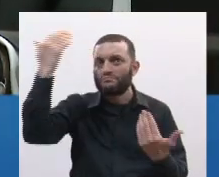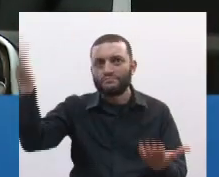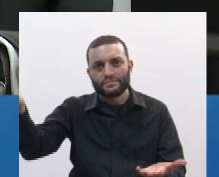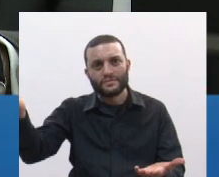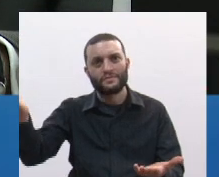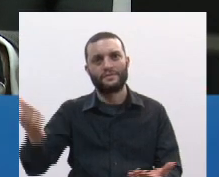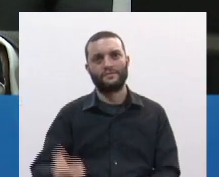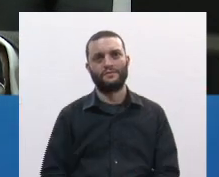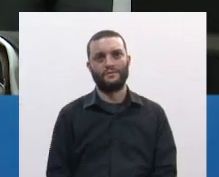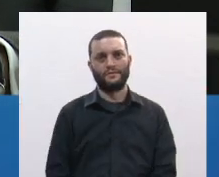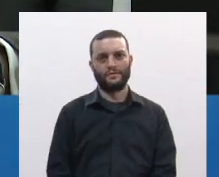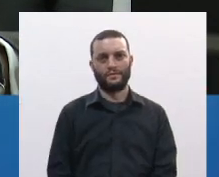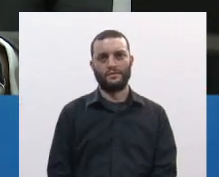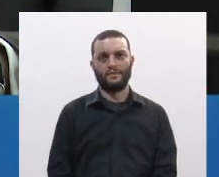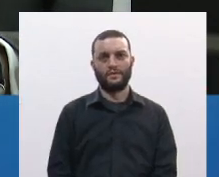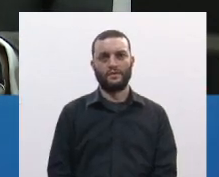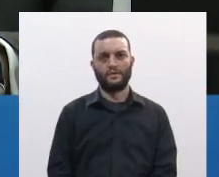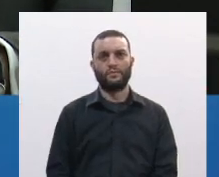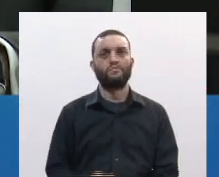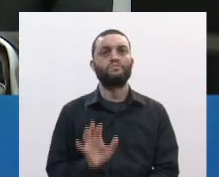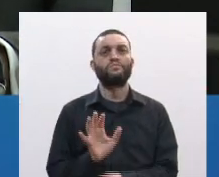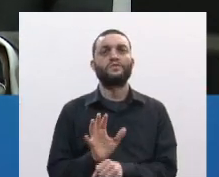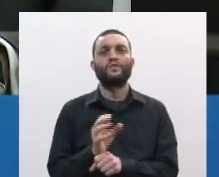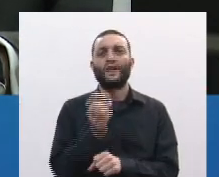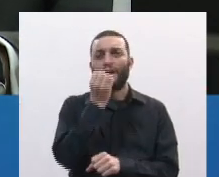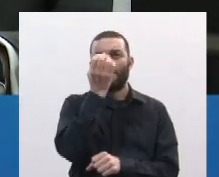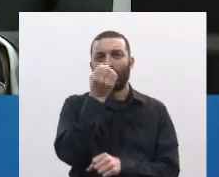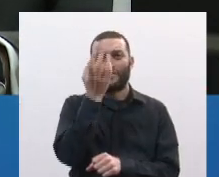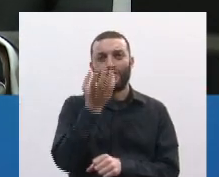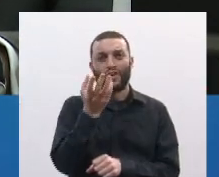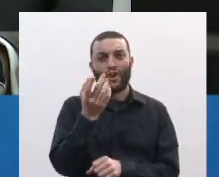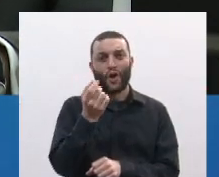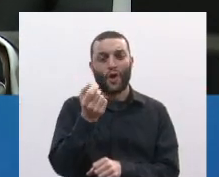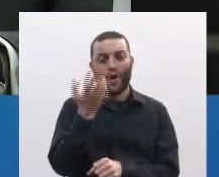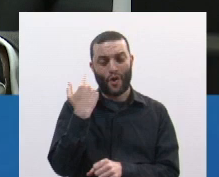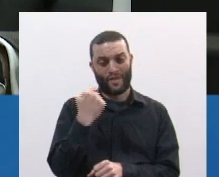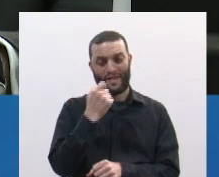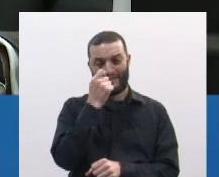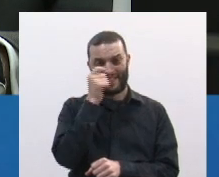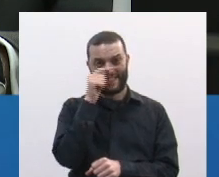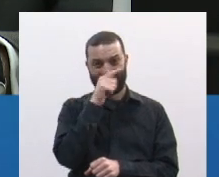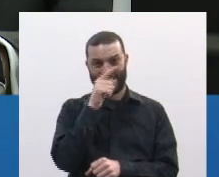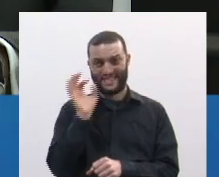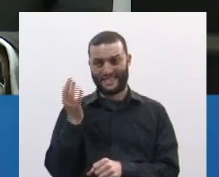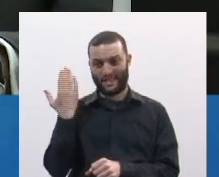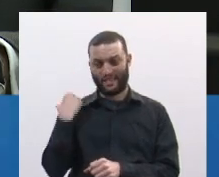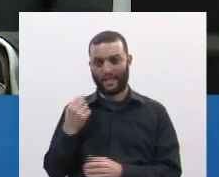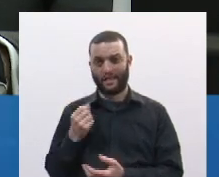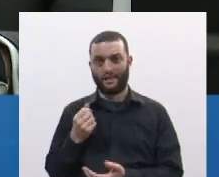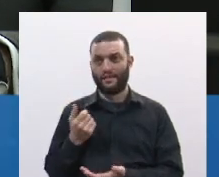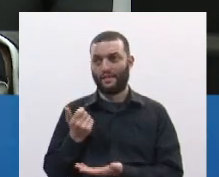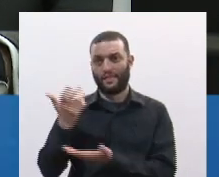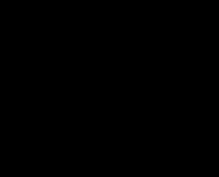que con esa flor lo recordaron el 27. Yo simplemente voy a hacer algún